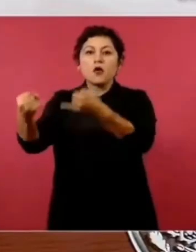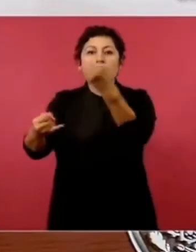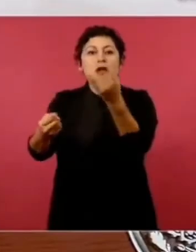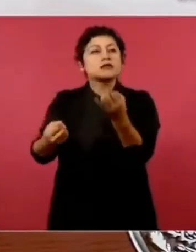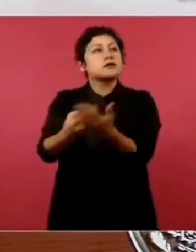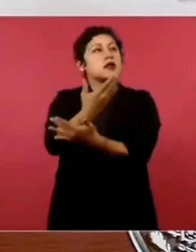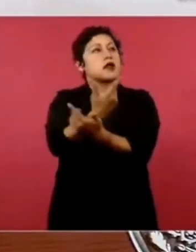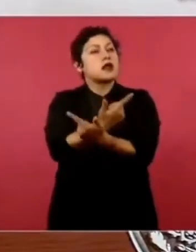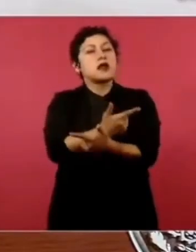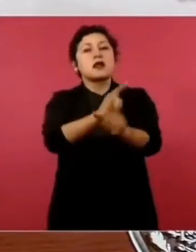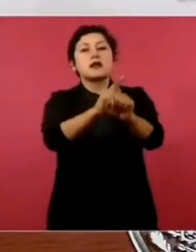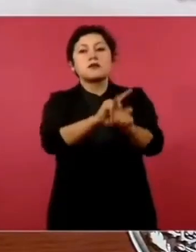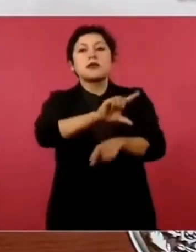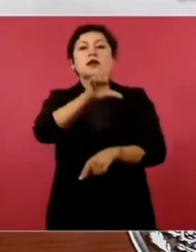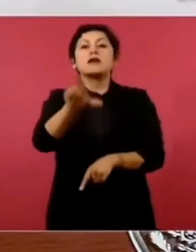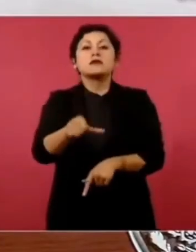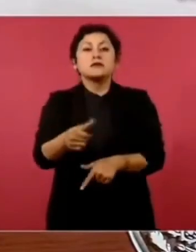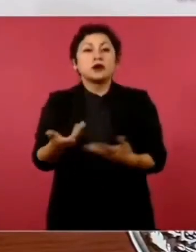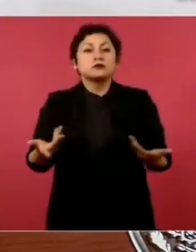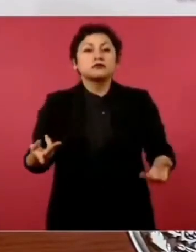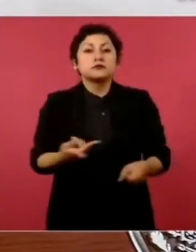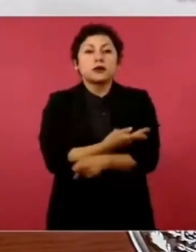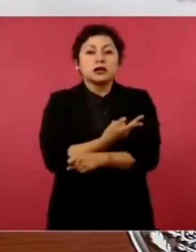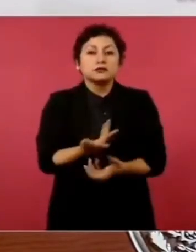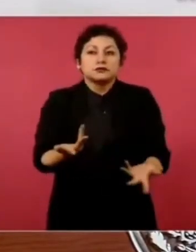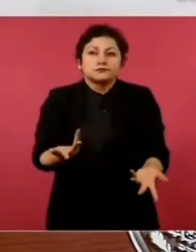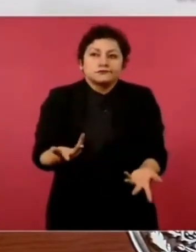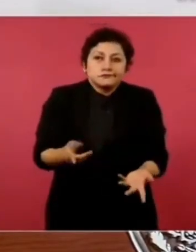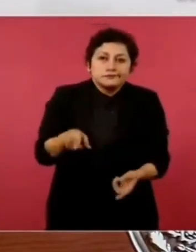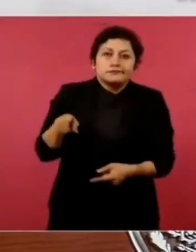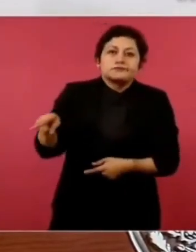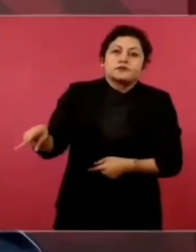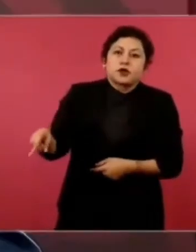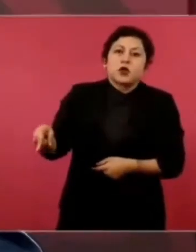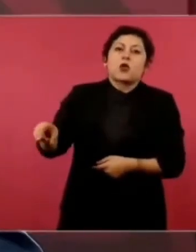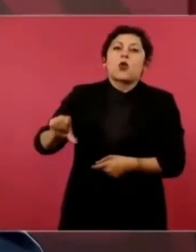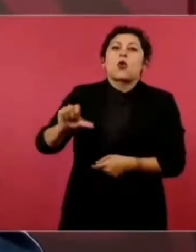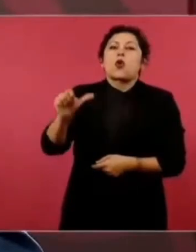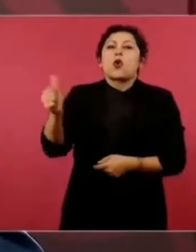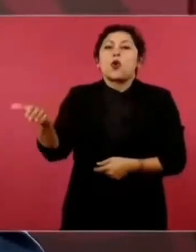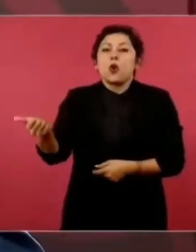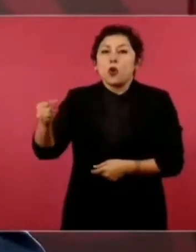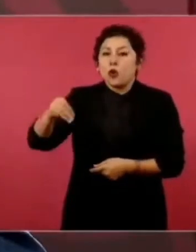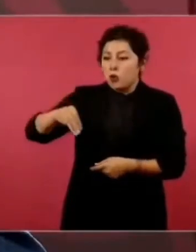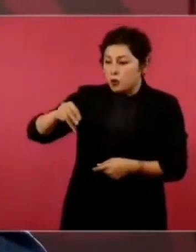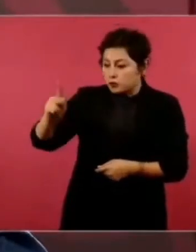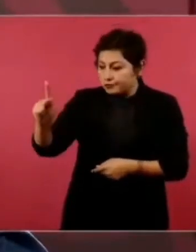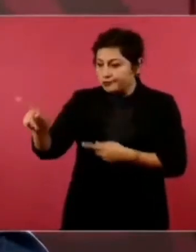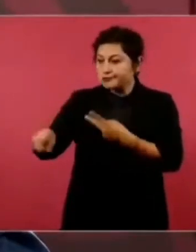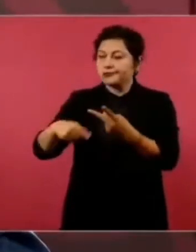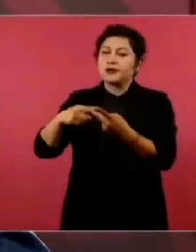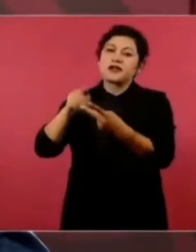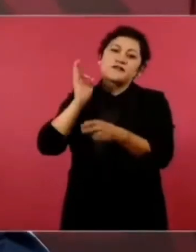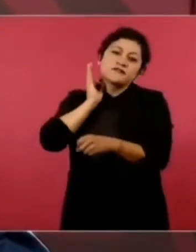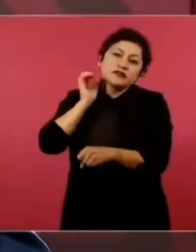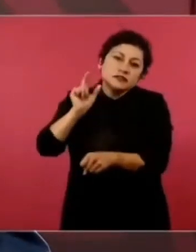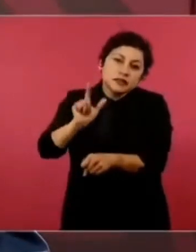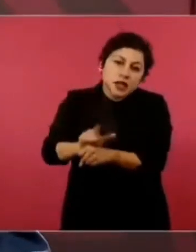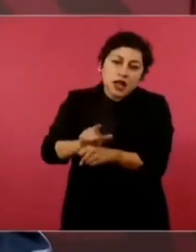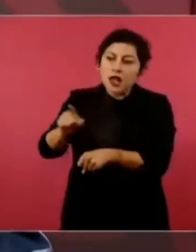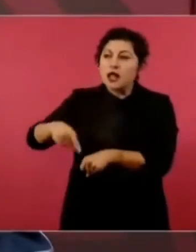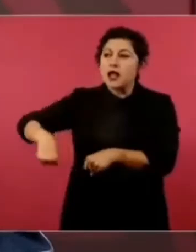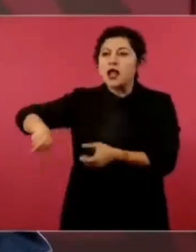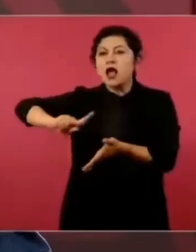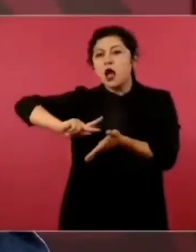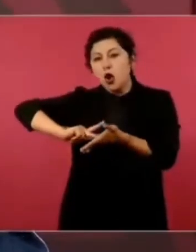Por lo general resuelven ese recurso 3, 6 meses. Hacen